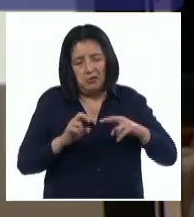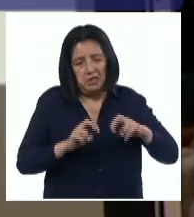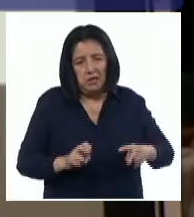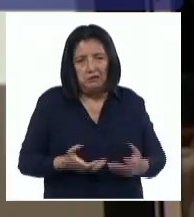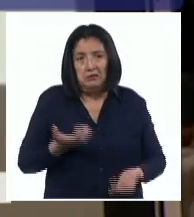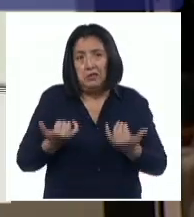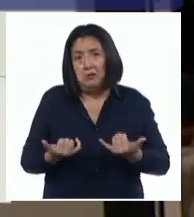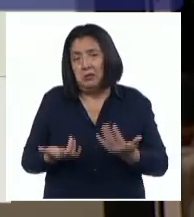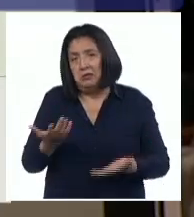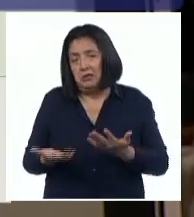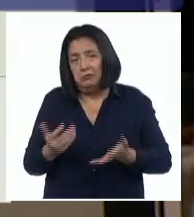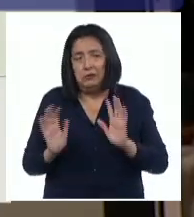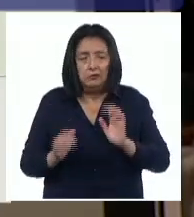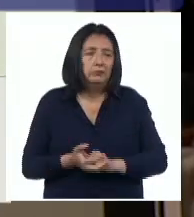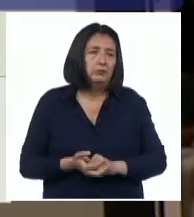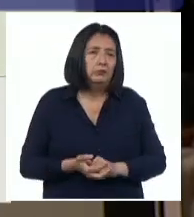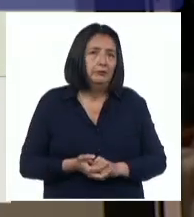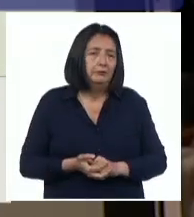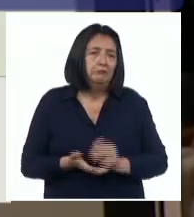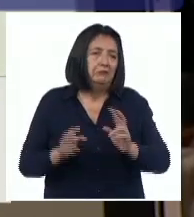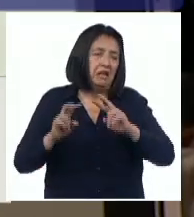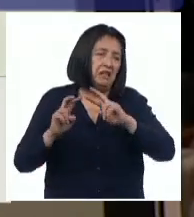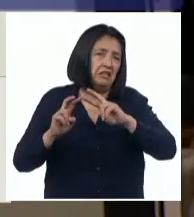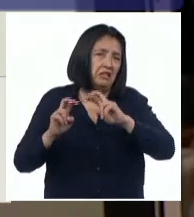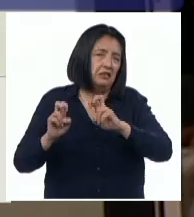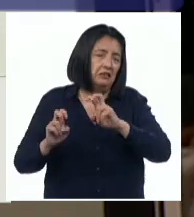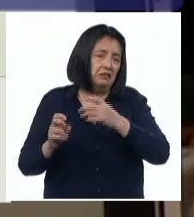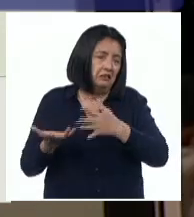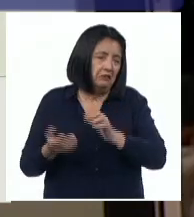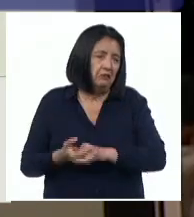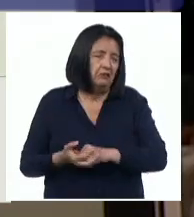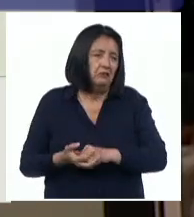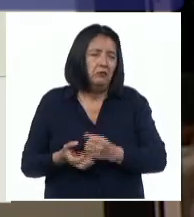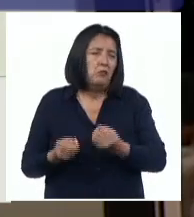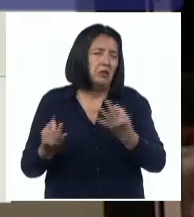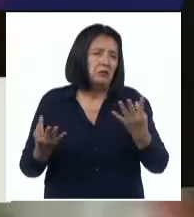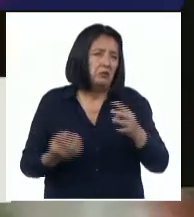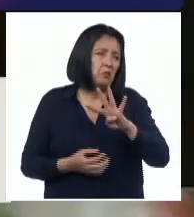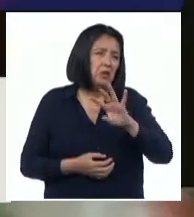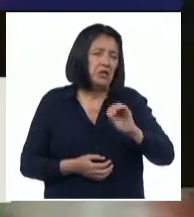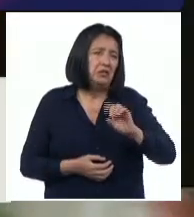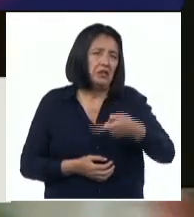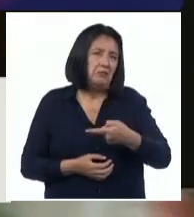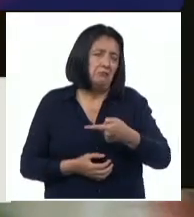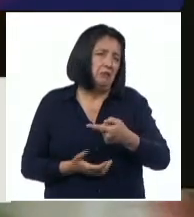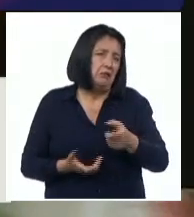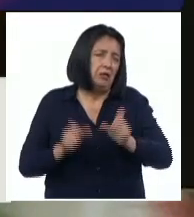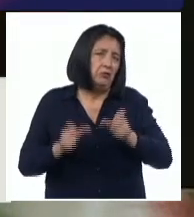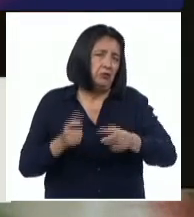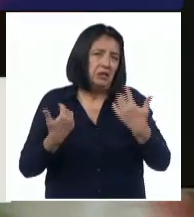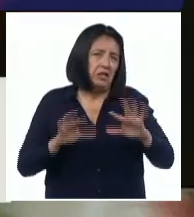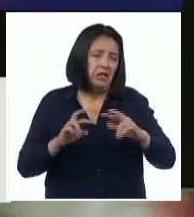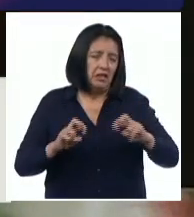tendríamos quizás una evaluación de unas 40.000 pruebas realizadas hasta la fecha